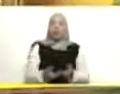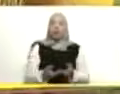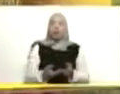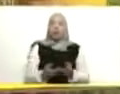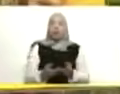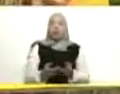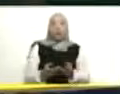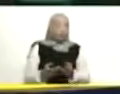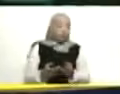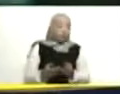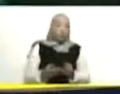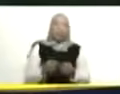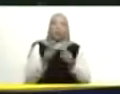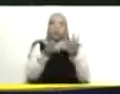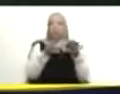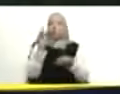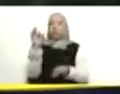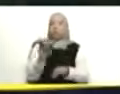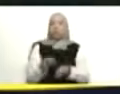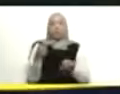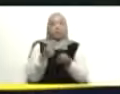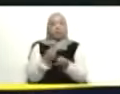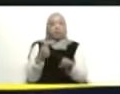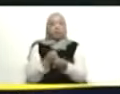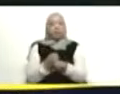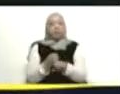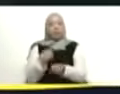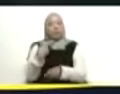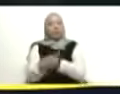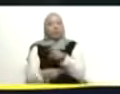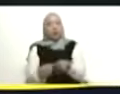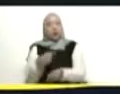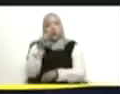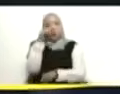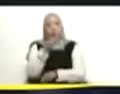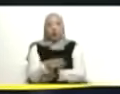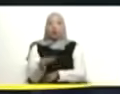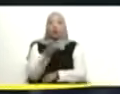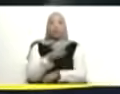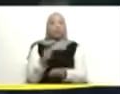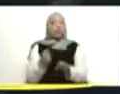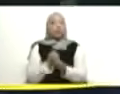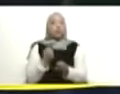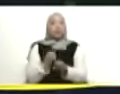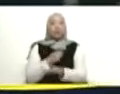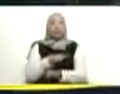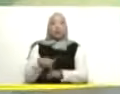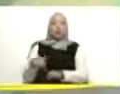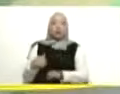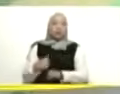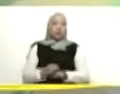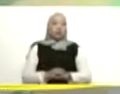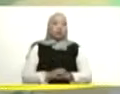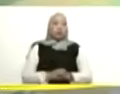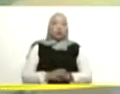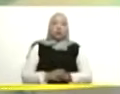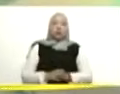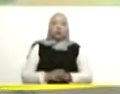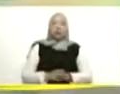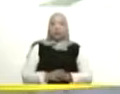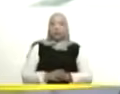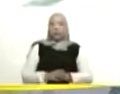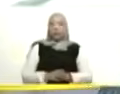capa ficus, el 80% de la carragenina mundial proviene de esta alga. Correcto. Y tiene un gran potencial para nosotros. Tenemos